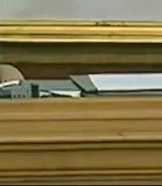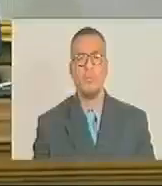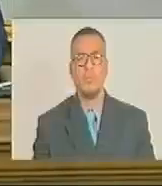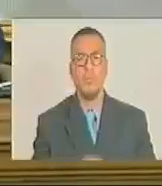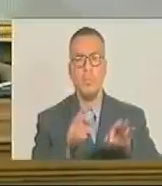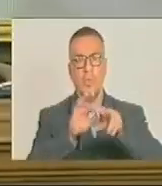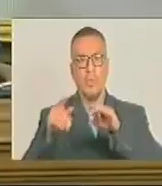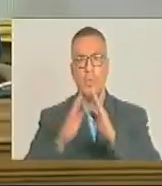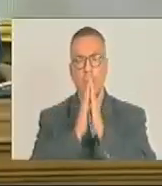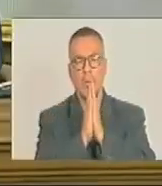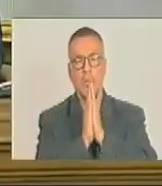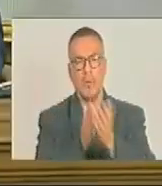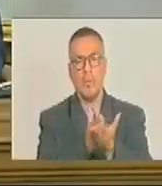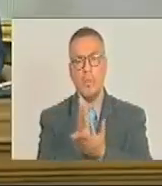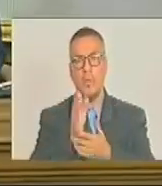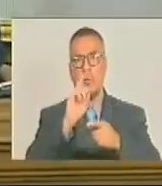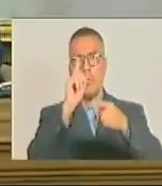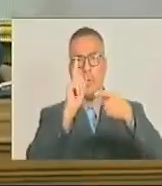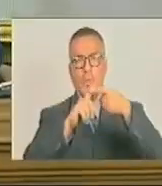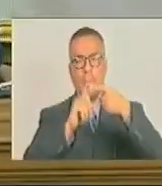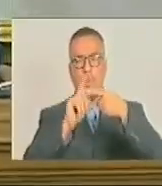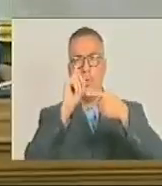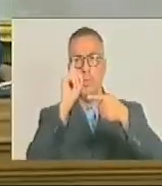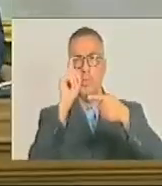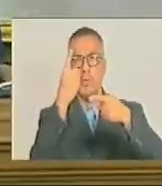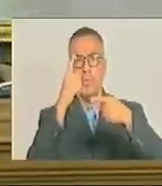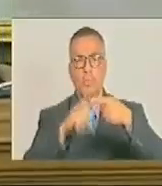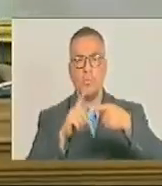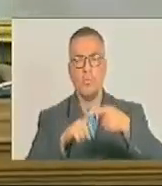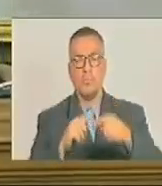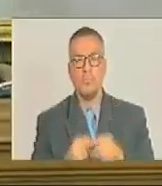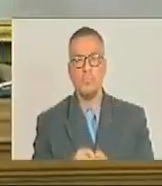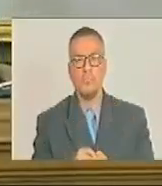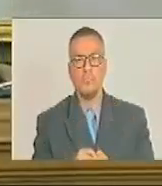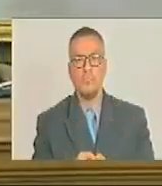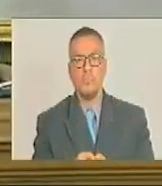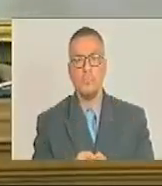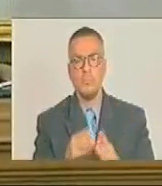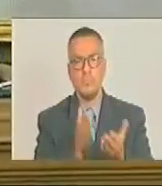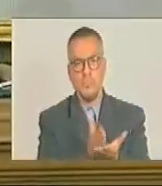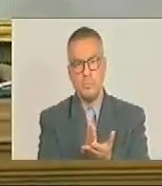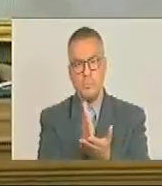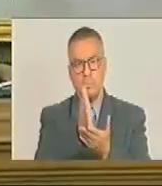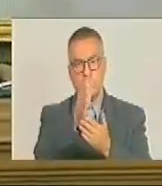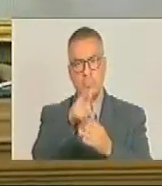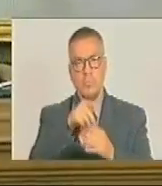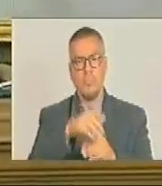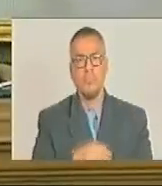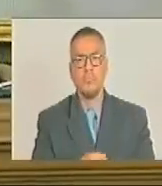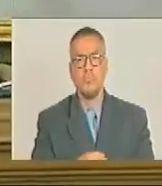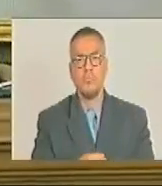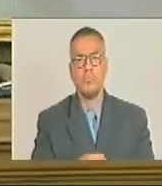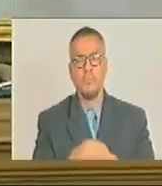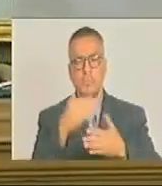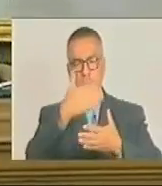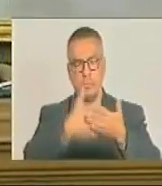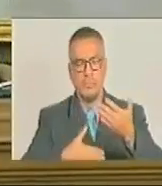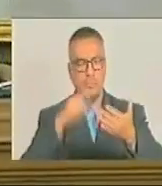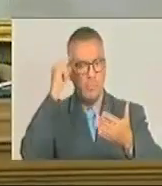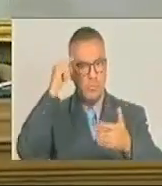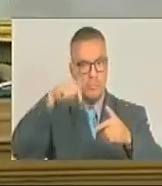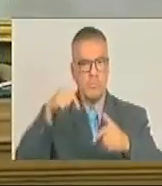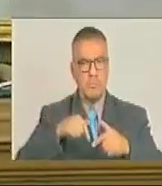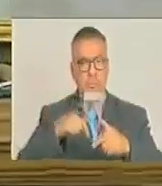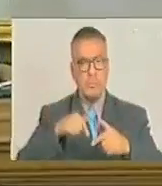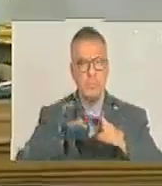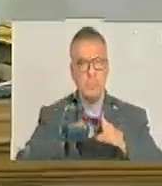Ciudadana secretaria, si vas a continuar con el primer punto de la continuación del orden del día de la